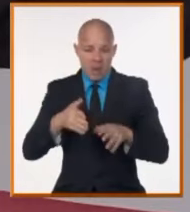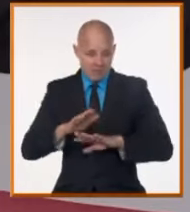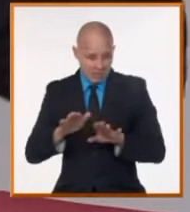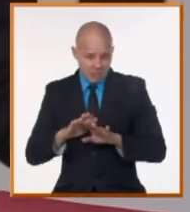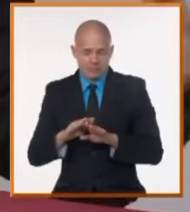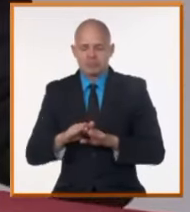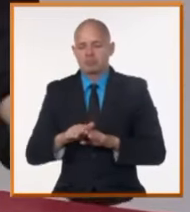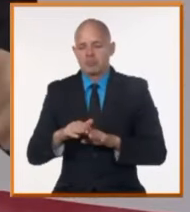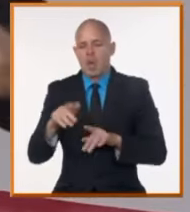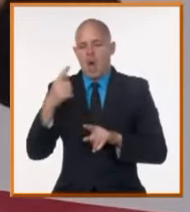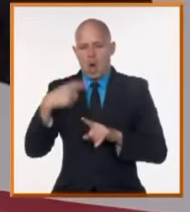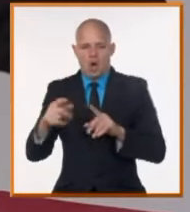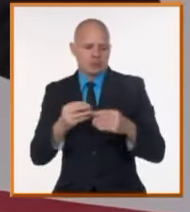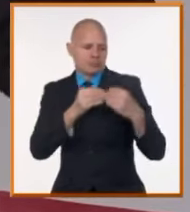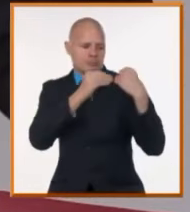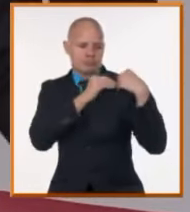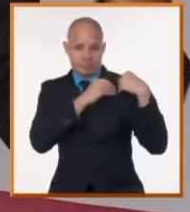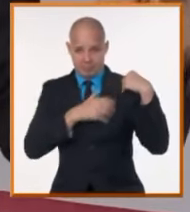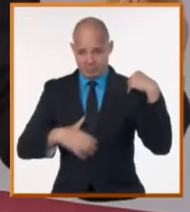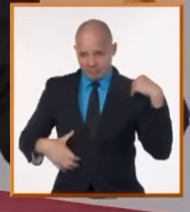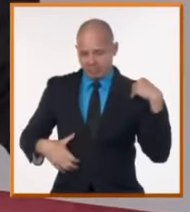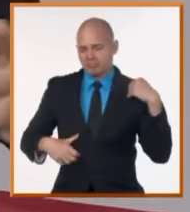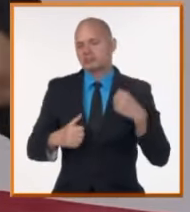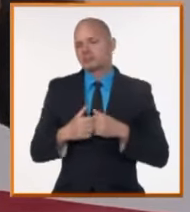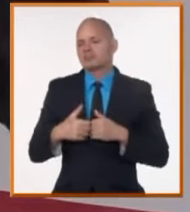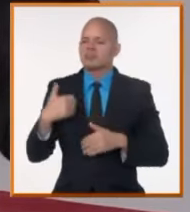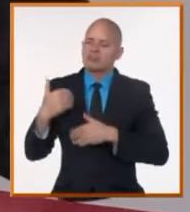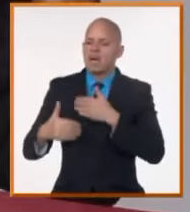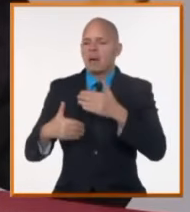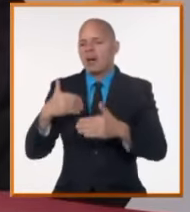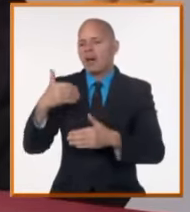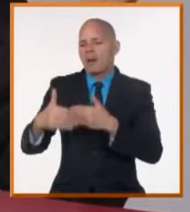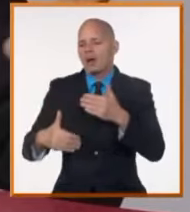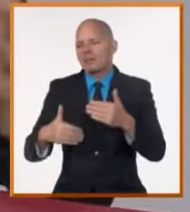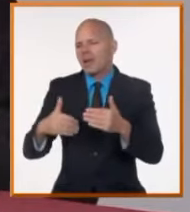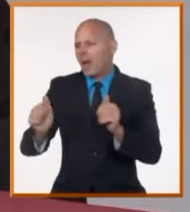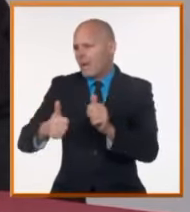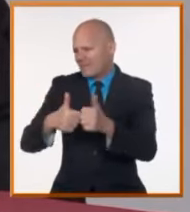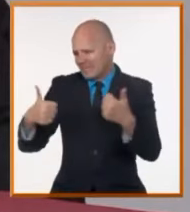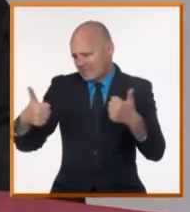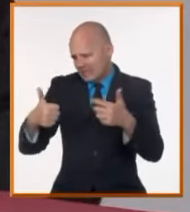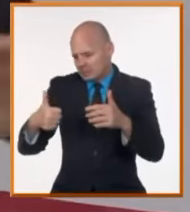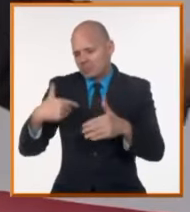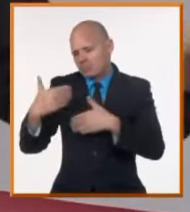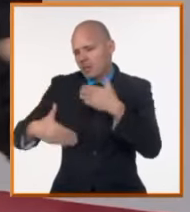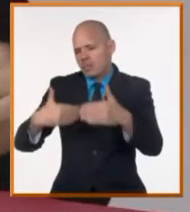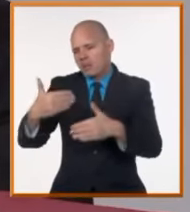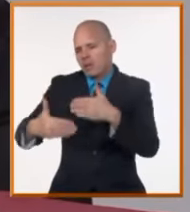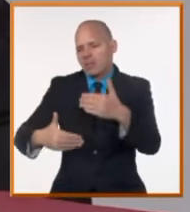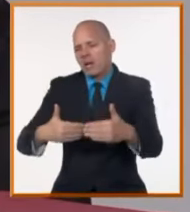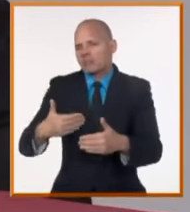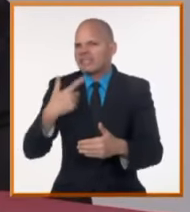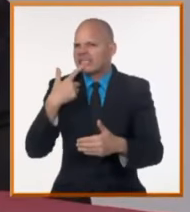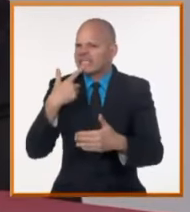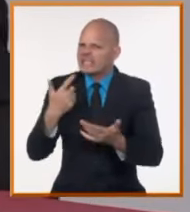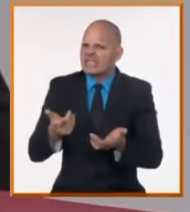sea, John Adams, Thomas Jefferson y James Madison, coincidía con